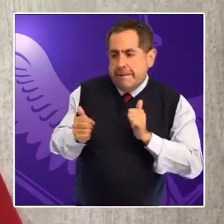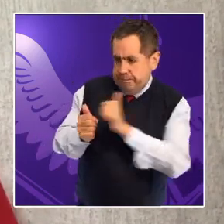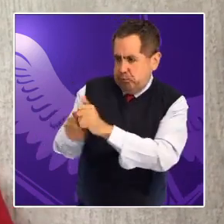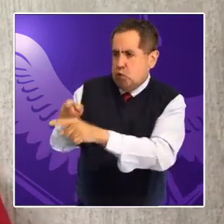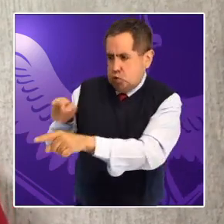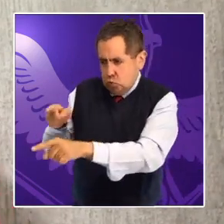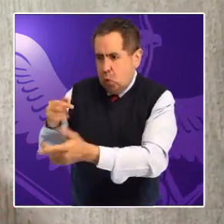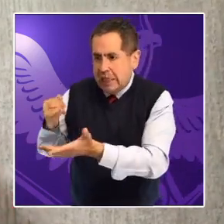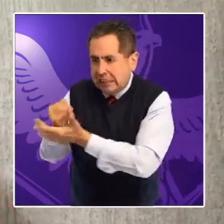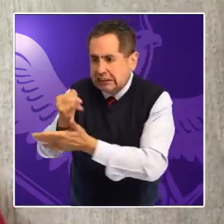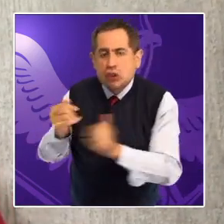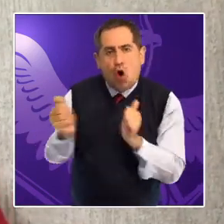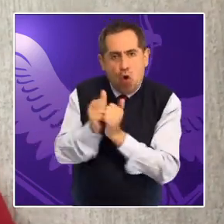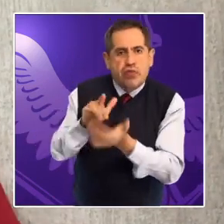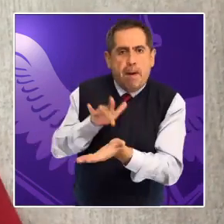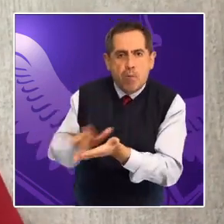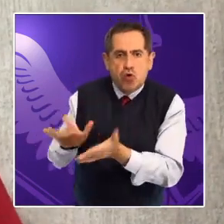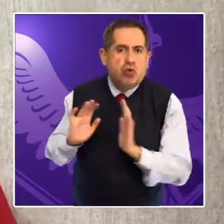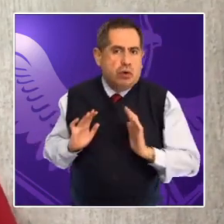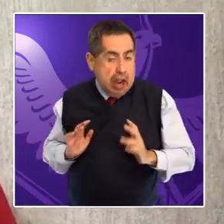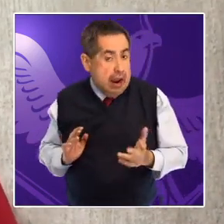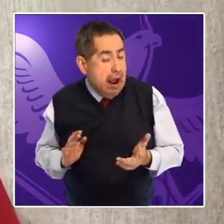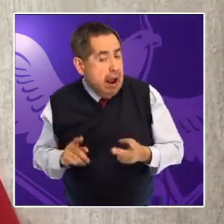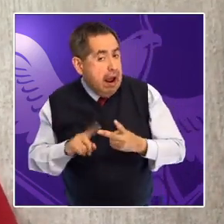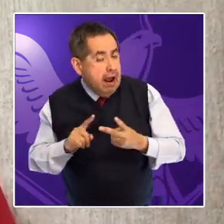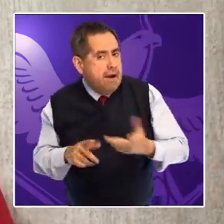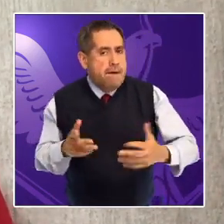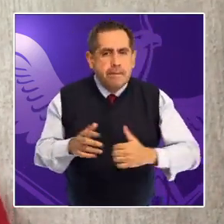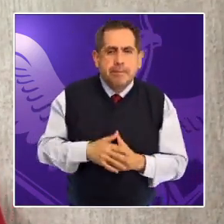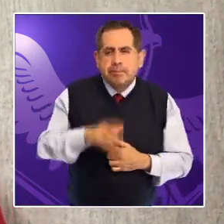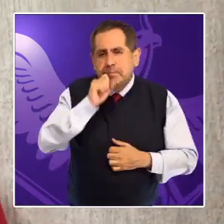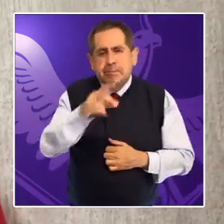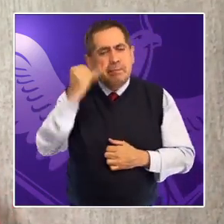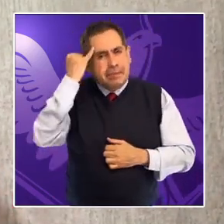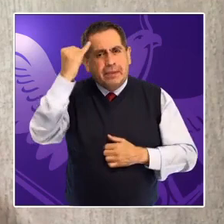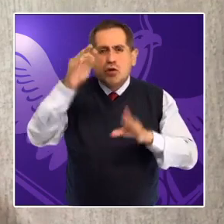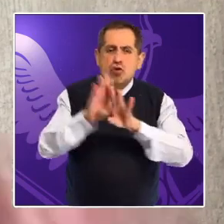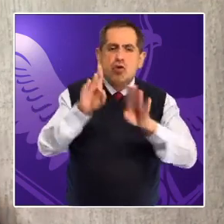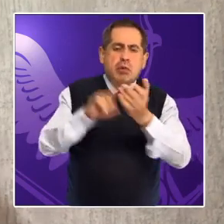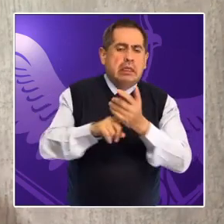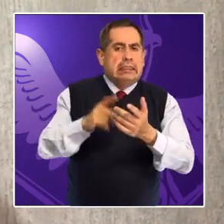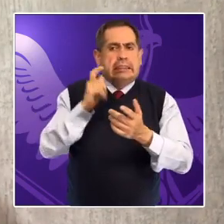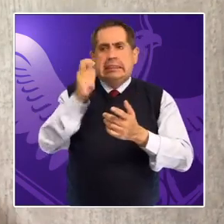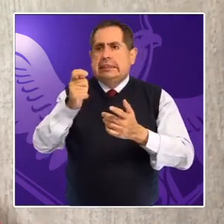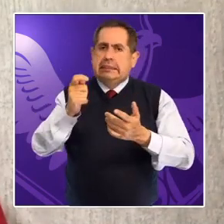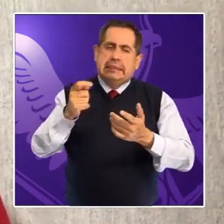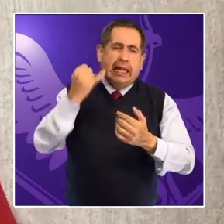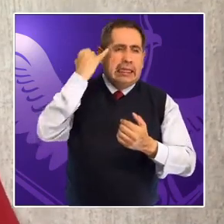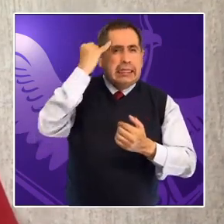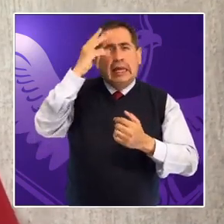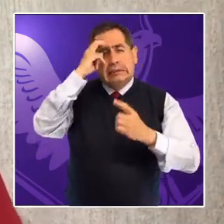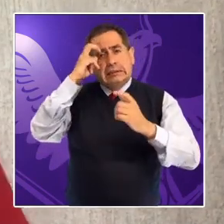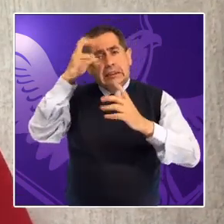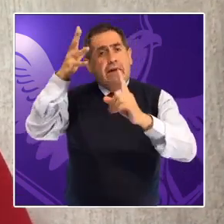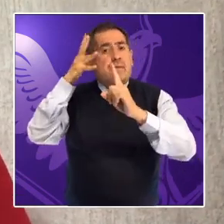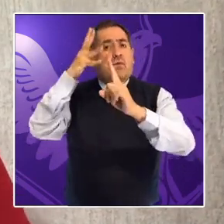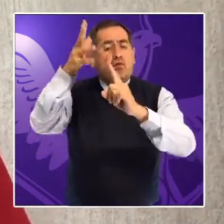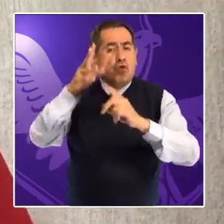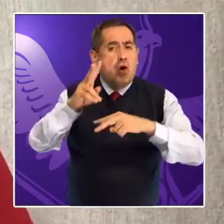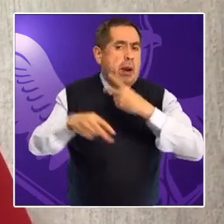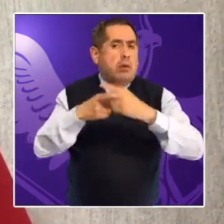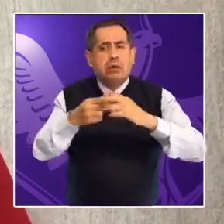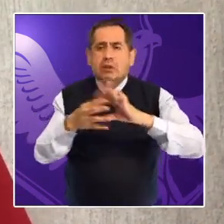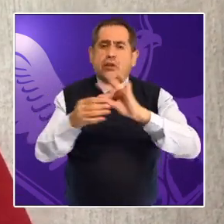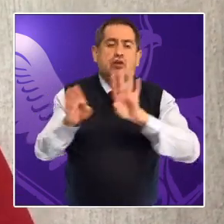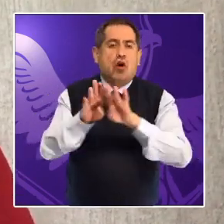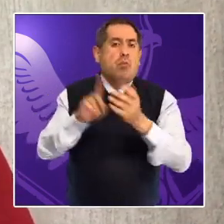apoyos. Por supuesto, es de nuevo, como el paradigma social es un horizonte, una utopía hacia la que ir caminando. Sin